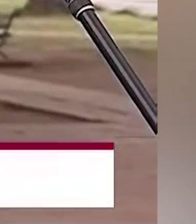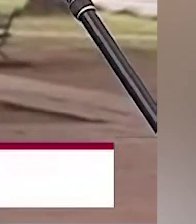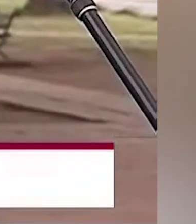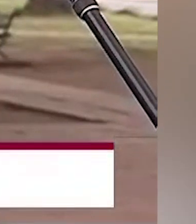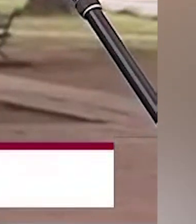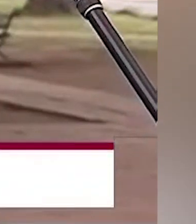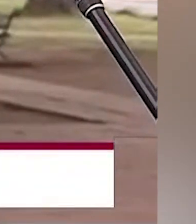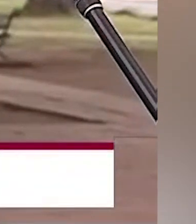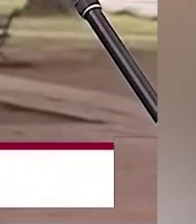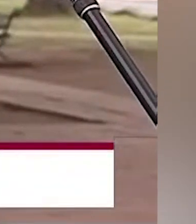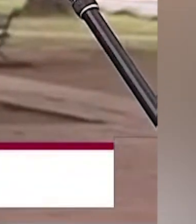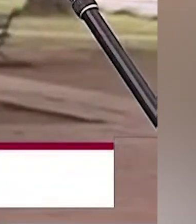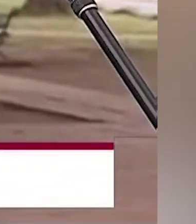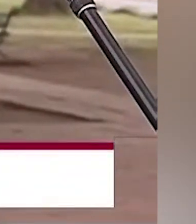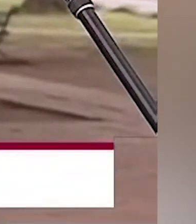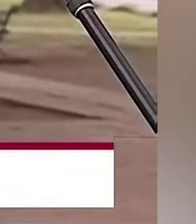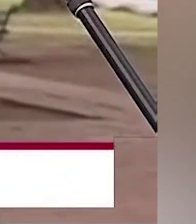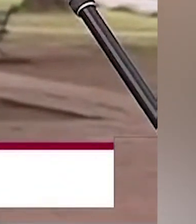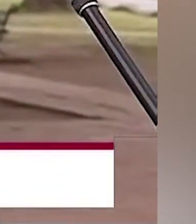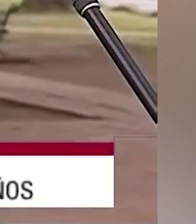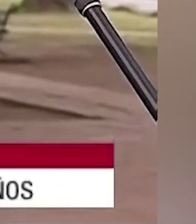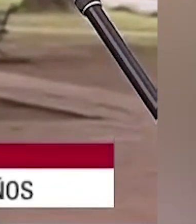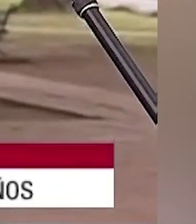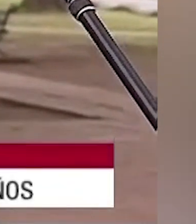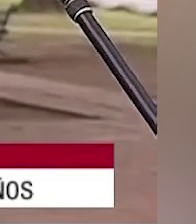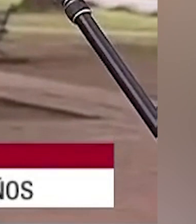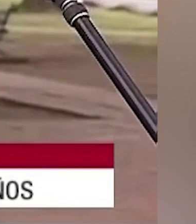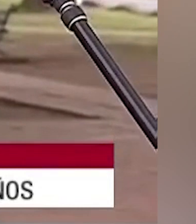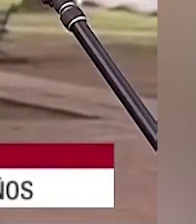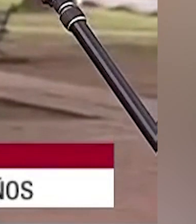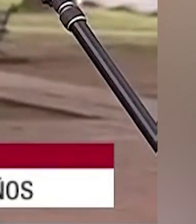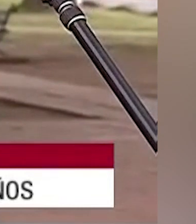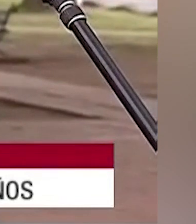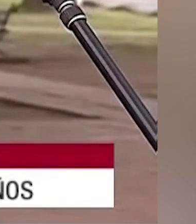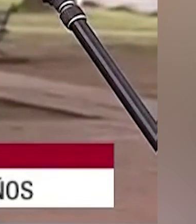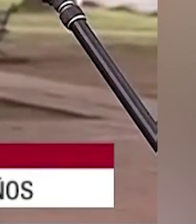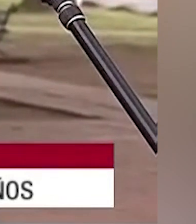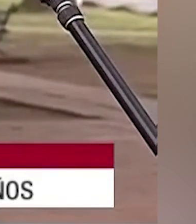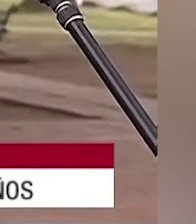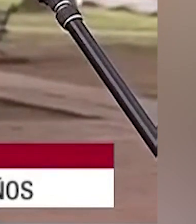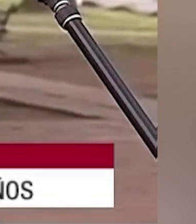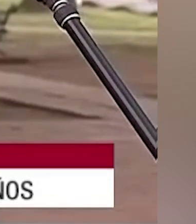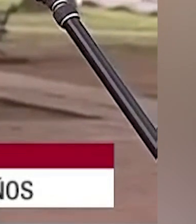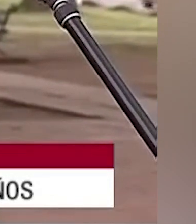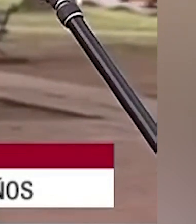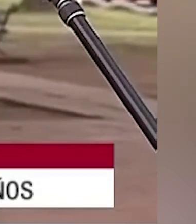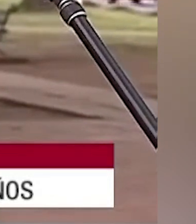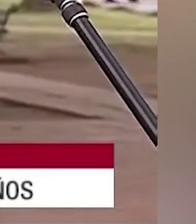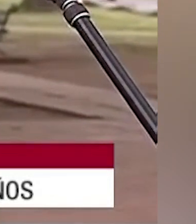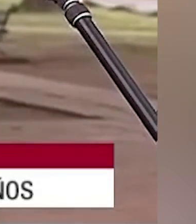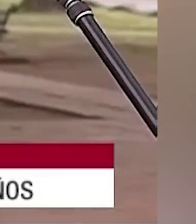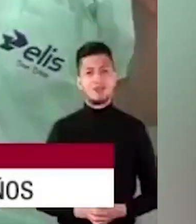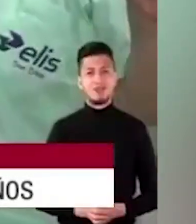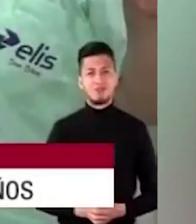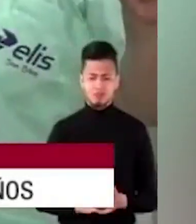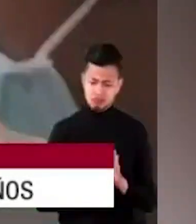tendremos una iluminación especial para recordar el espíritu de todos los bogotanos, de la lucha que hemos hecho juntos y cómo vamos a